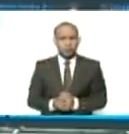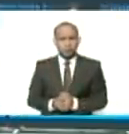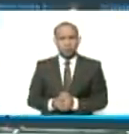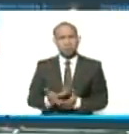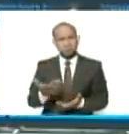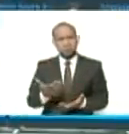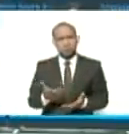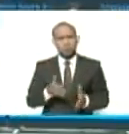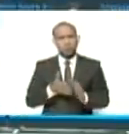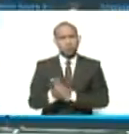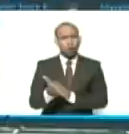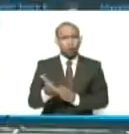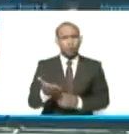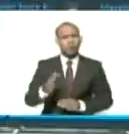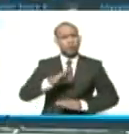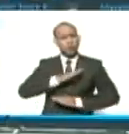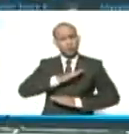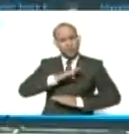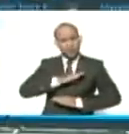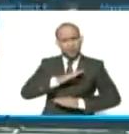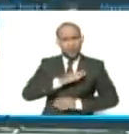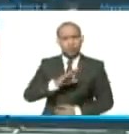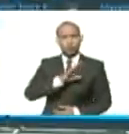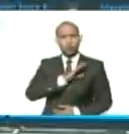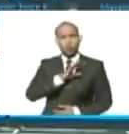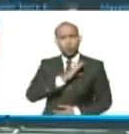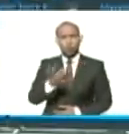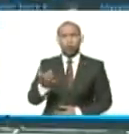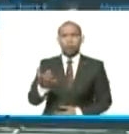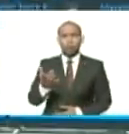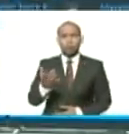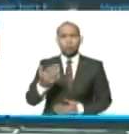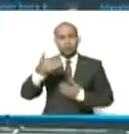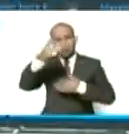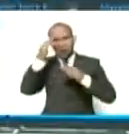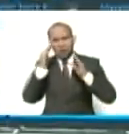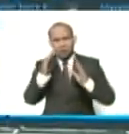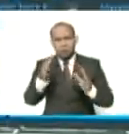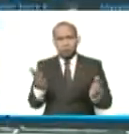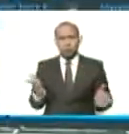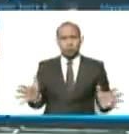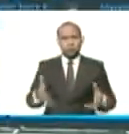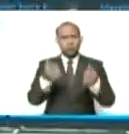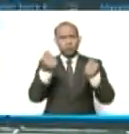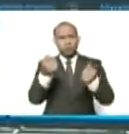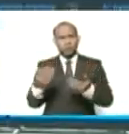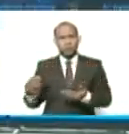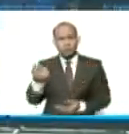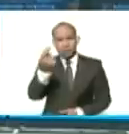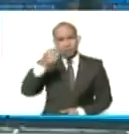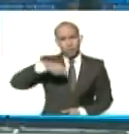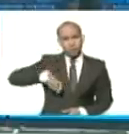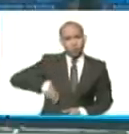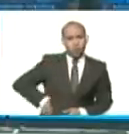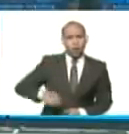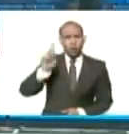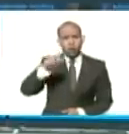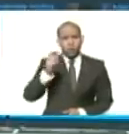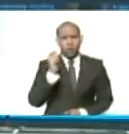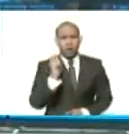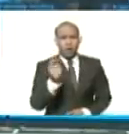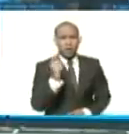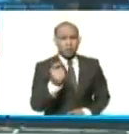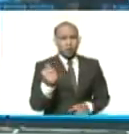tener un impacto verdadero, sensible, en la recuperación del salario y las pensiones de